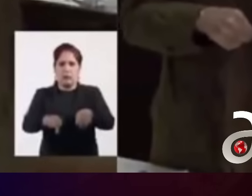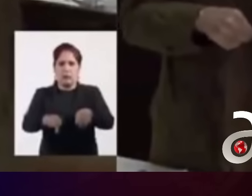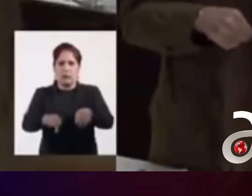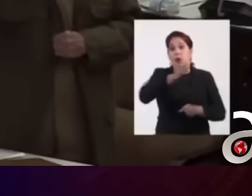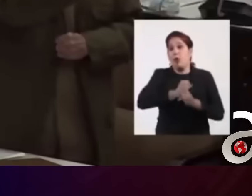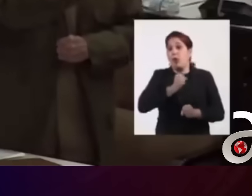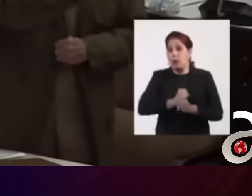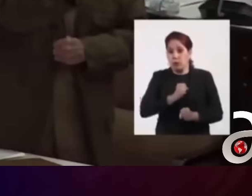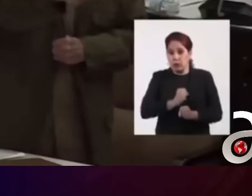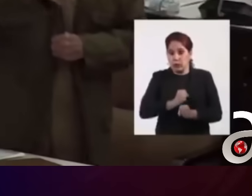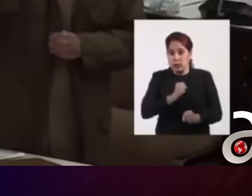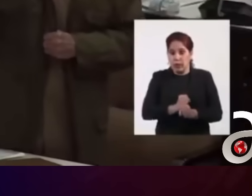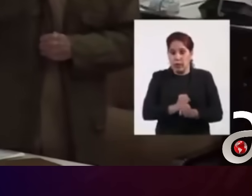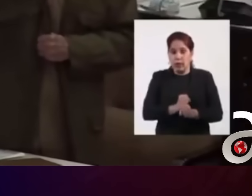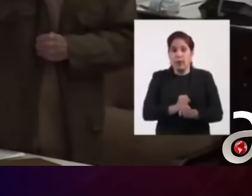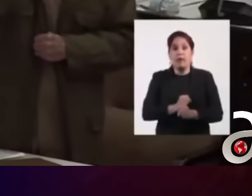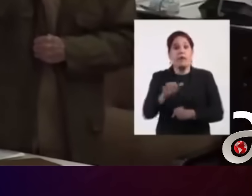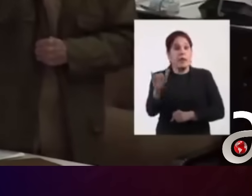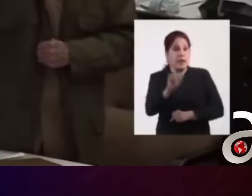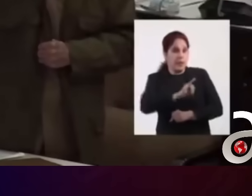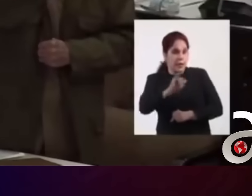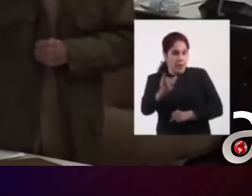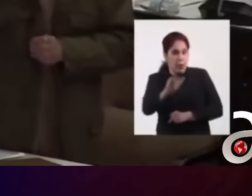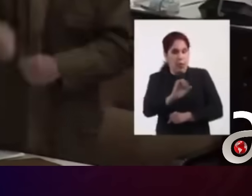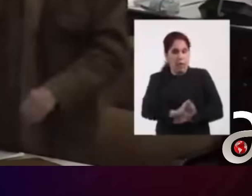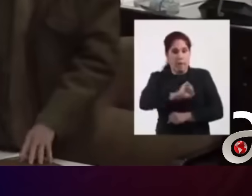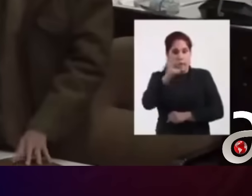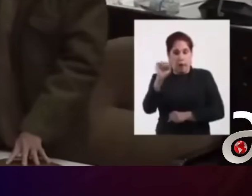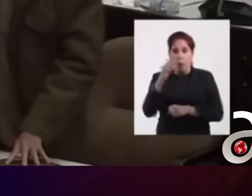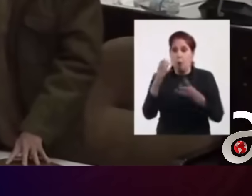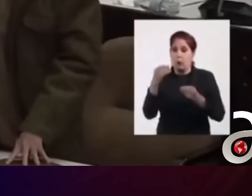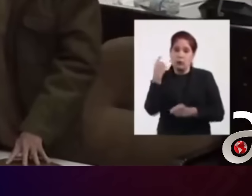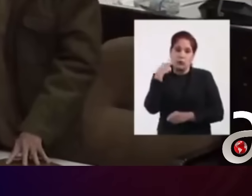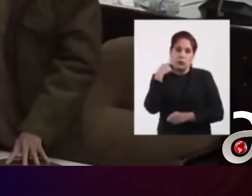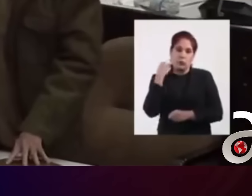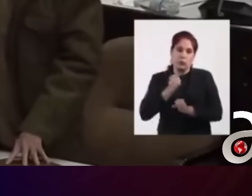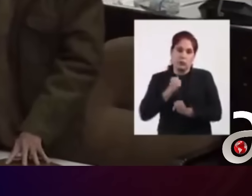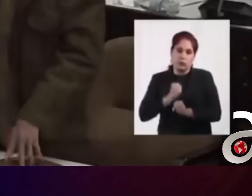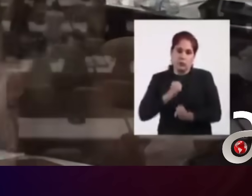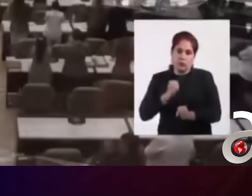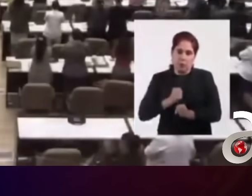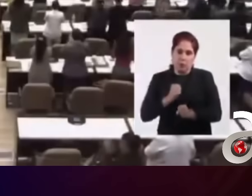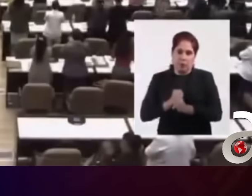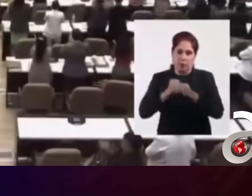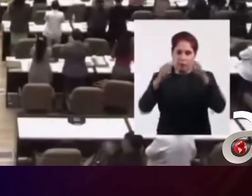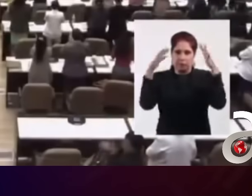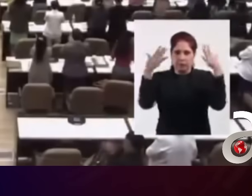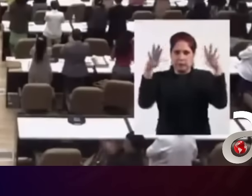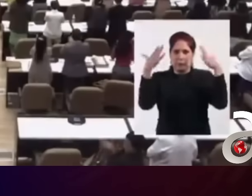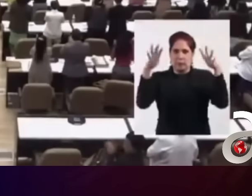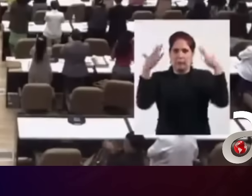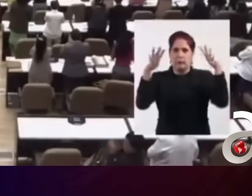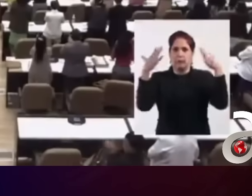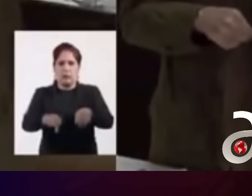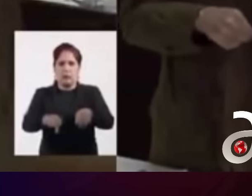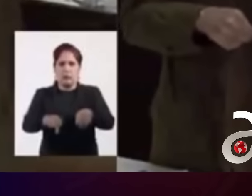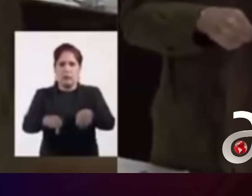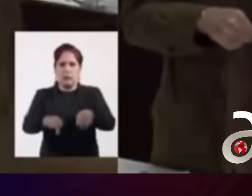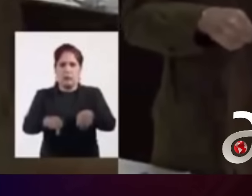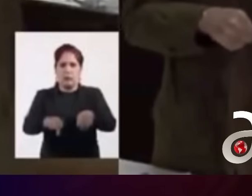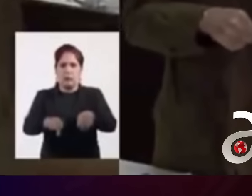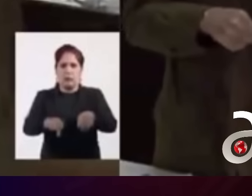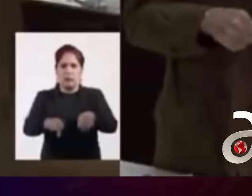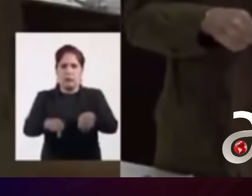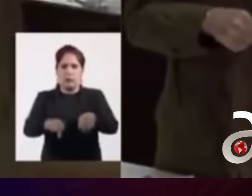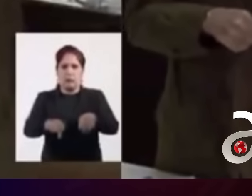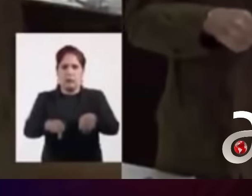en curso. Además, 82 productos no alcanzaron los niveles previstos, lo que ha llevado a escasez en la economía y entre la